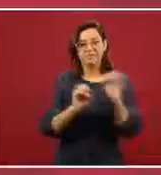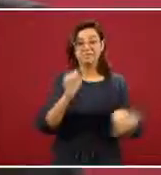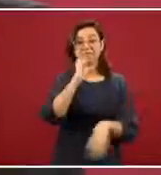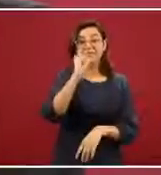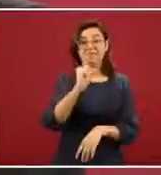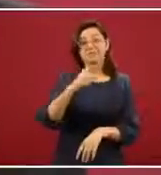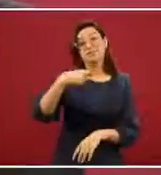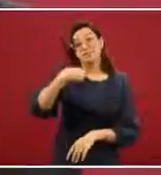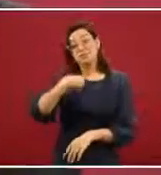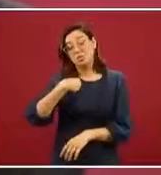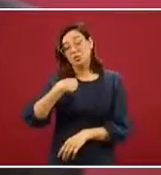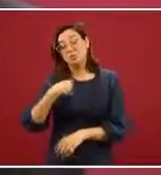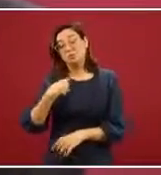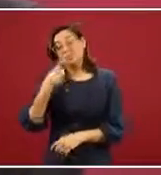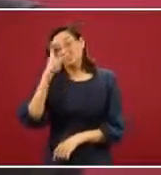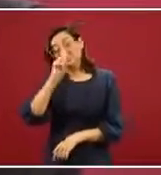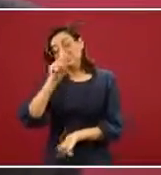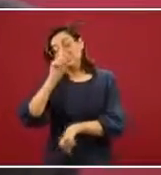en que